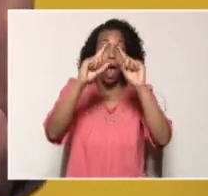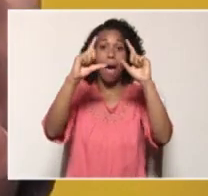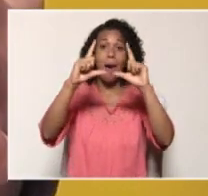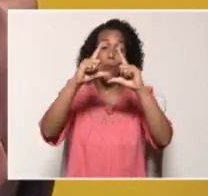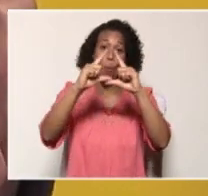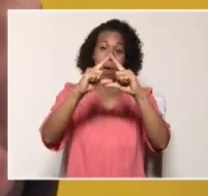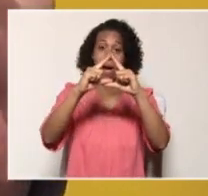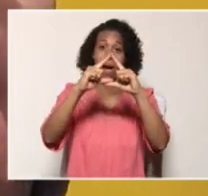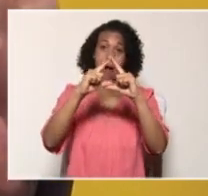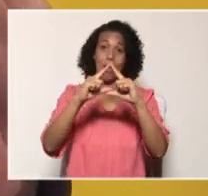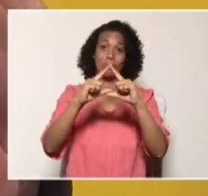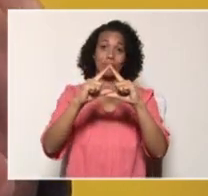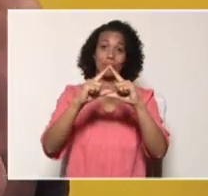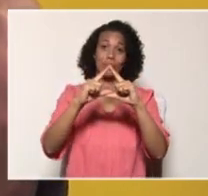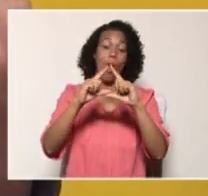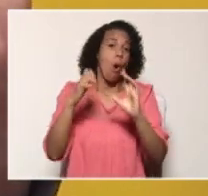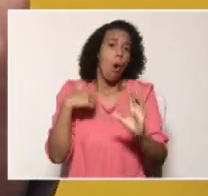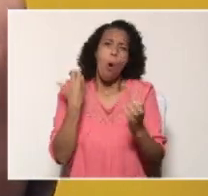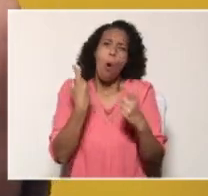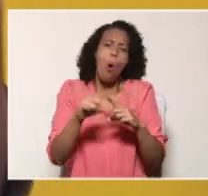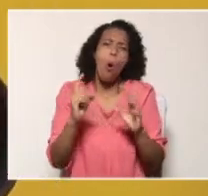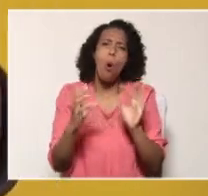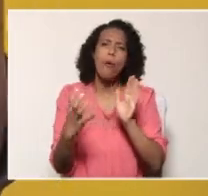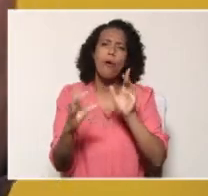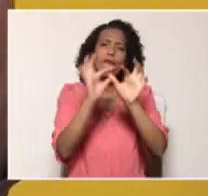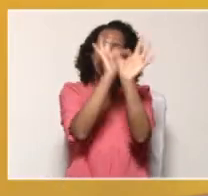este caso un triángulo, pero puede ser cualquier otra